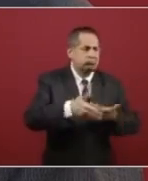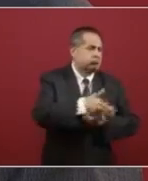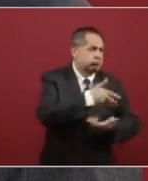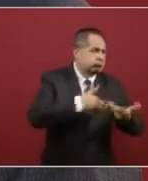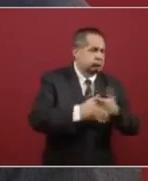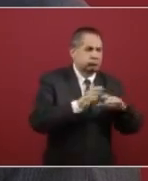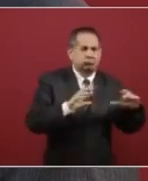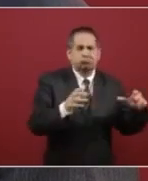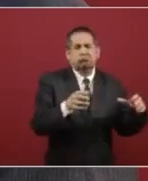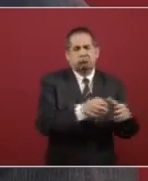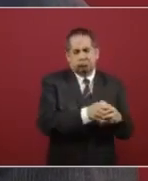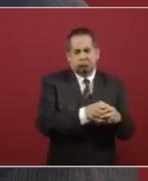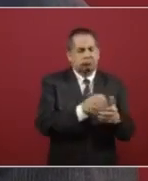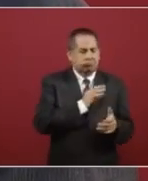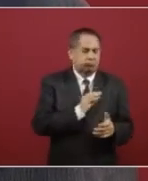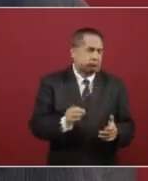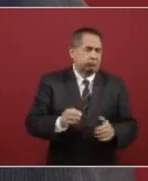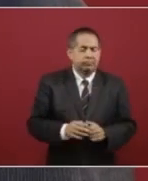reglamento.